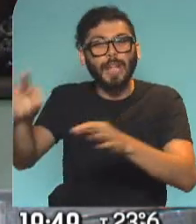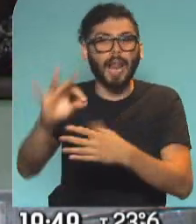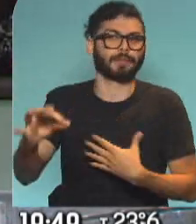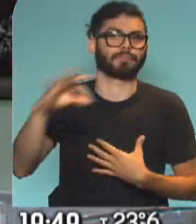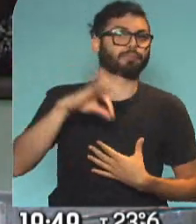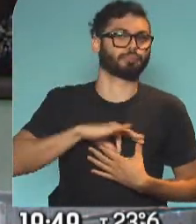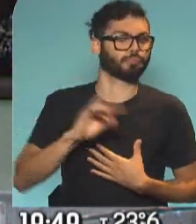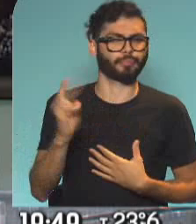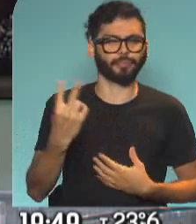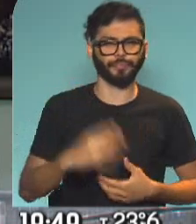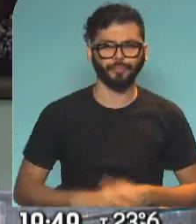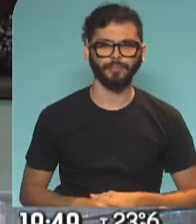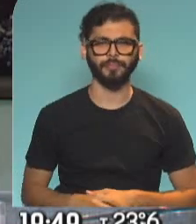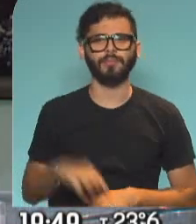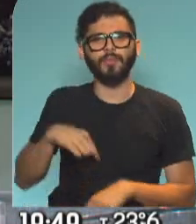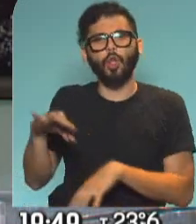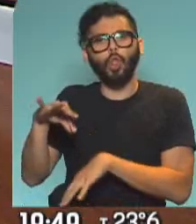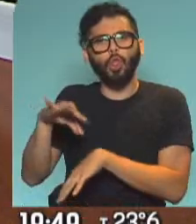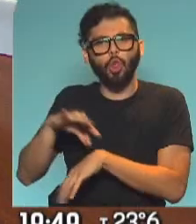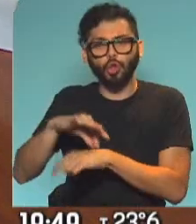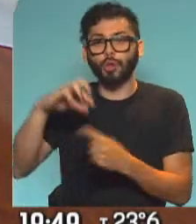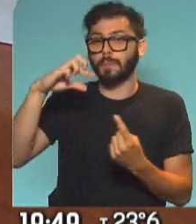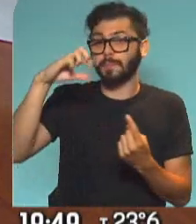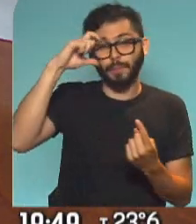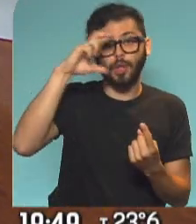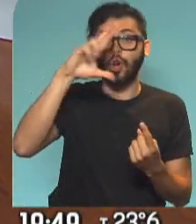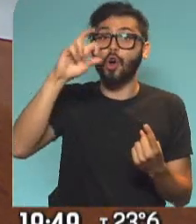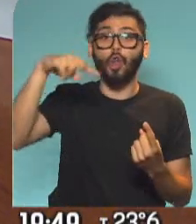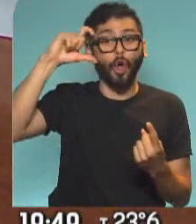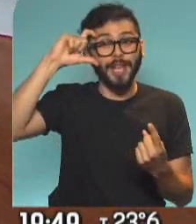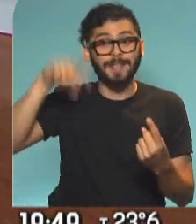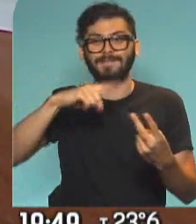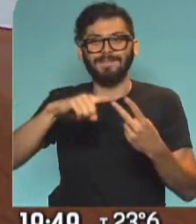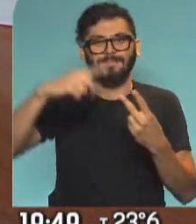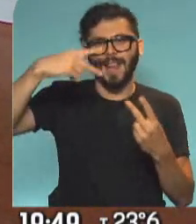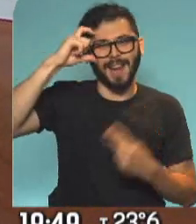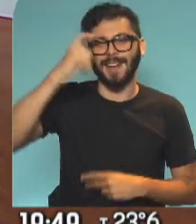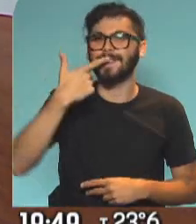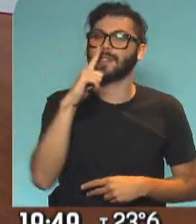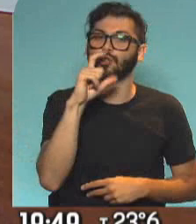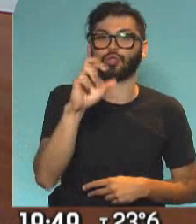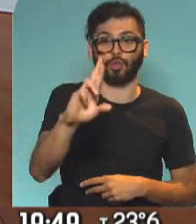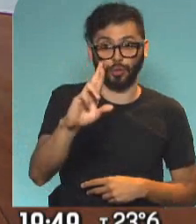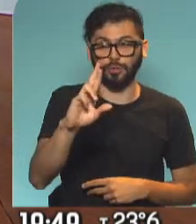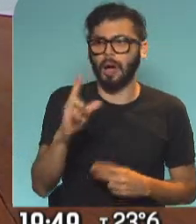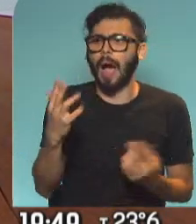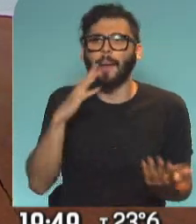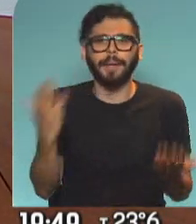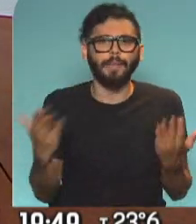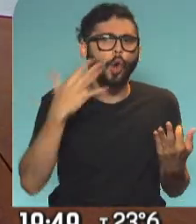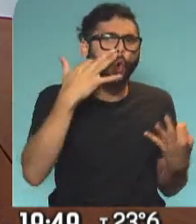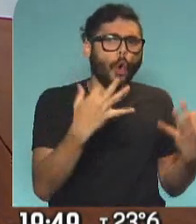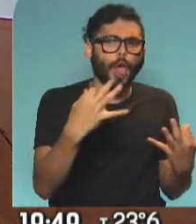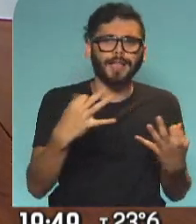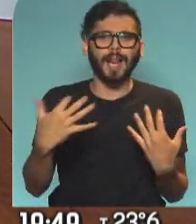con Néstor Espósito y el doctor Perrone para escuchar precisiones, para escuchar certezas de los dos ámbitos, del judicial y del sanitario. Recién